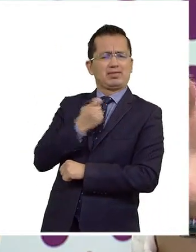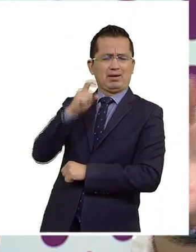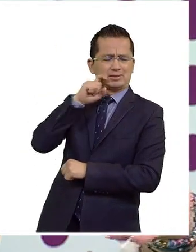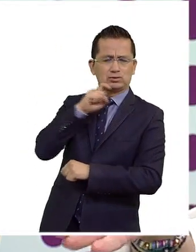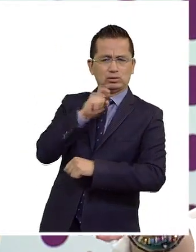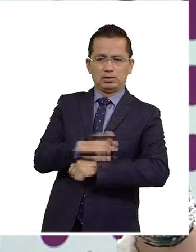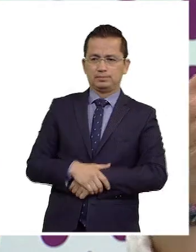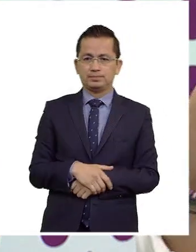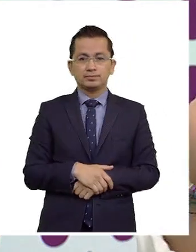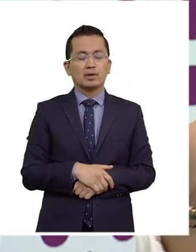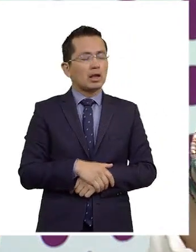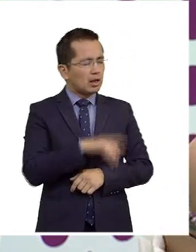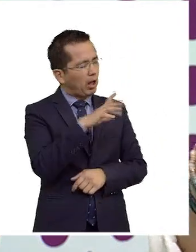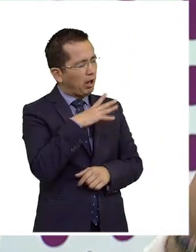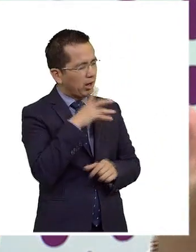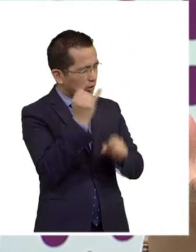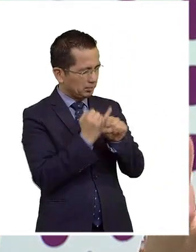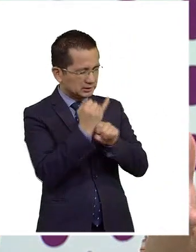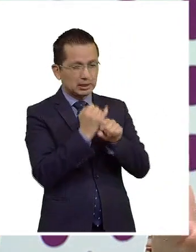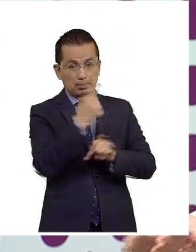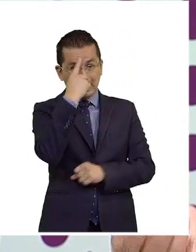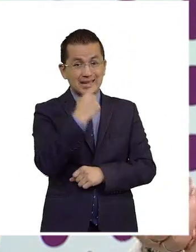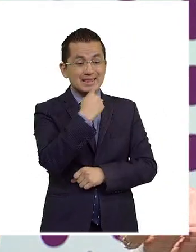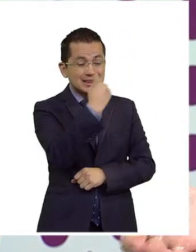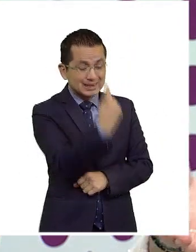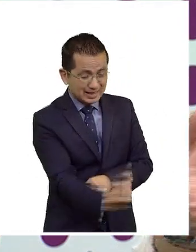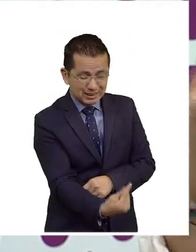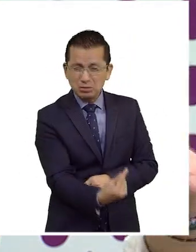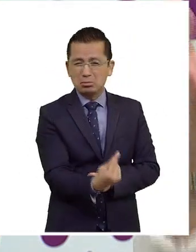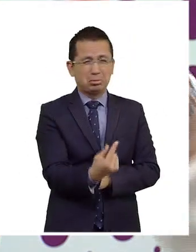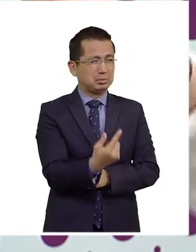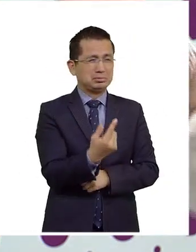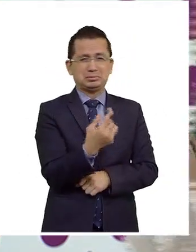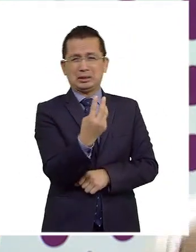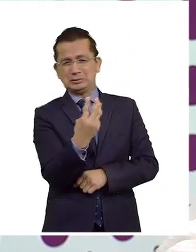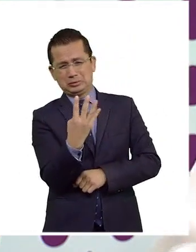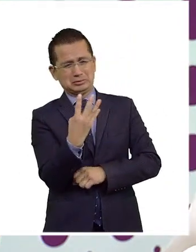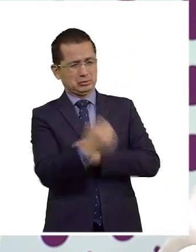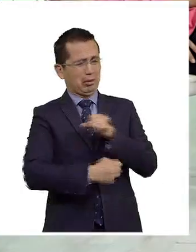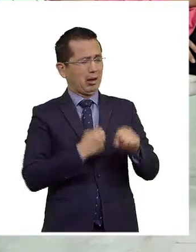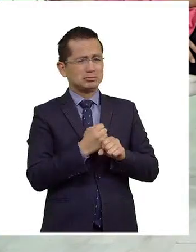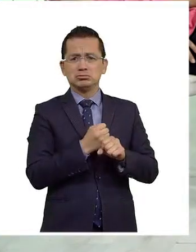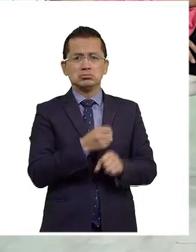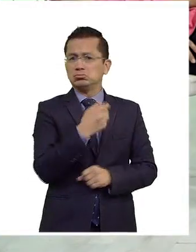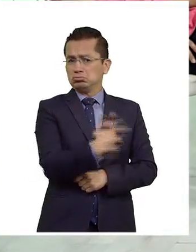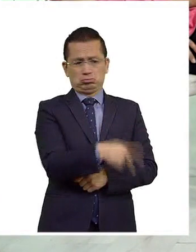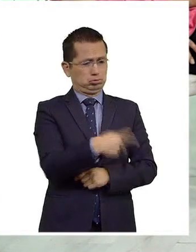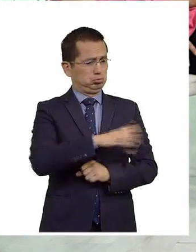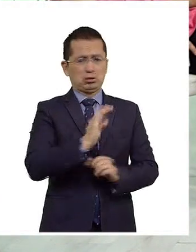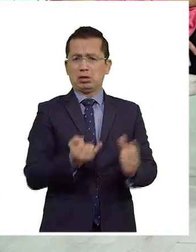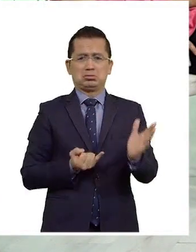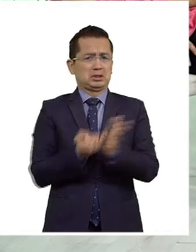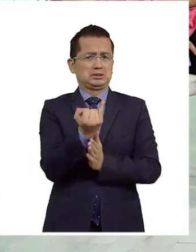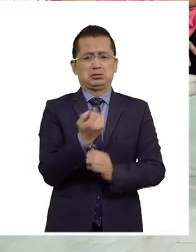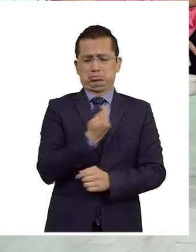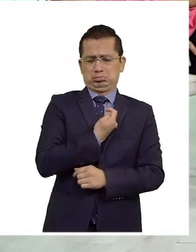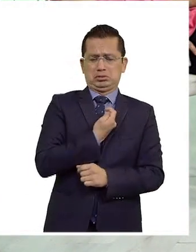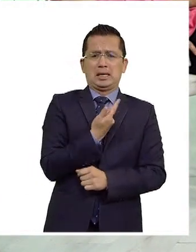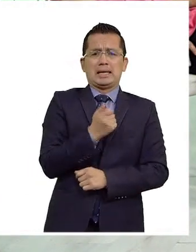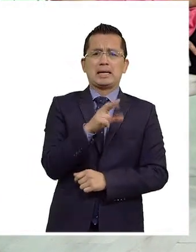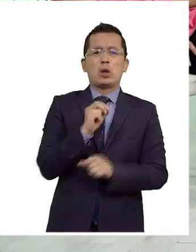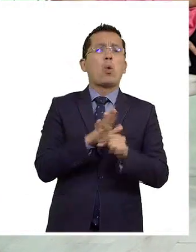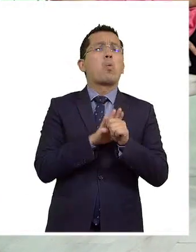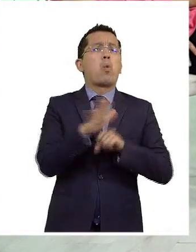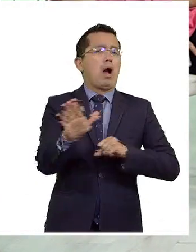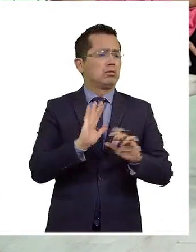temprana de 4 años ya tienen definida su identidad de género. Y justo lo que platicábamos antes de entrar al programa, ¿no? ¿Por qué no dudamos